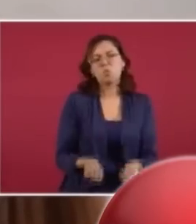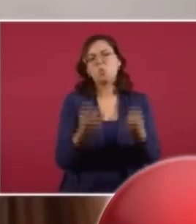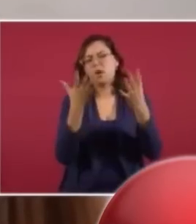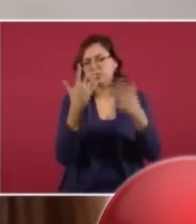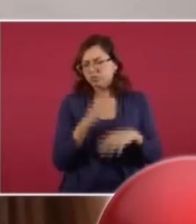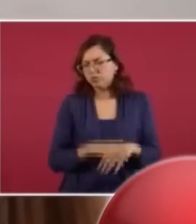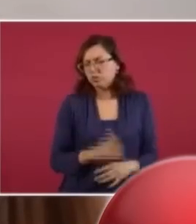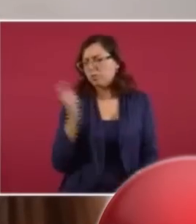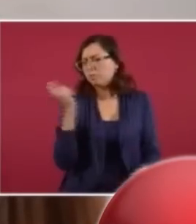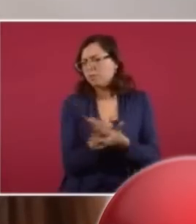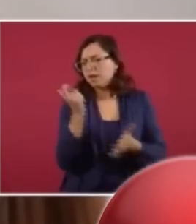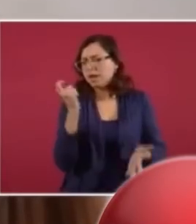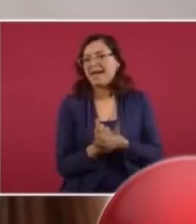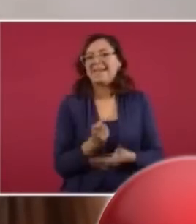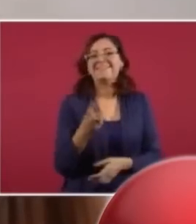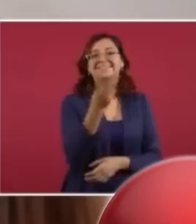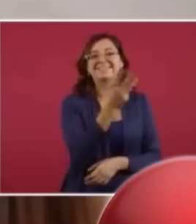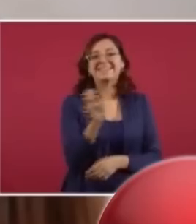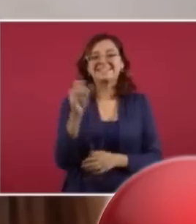300,000 pesos